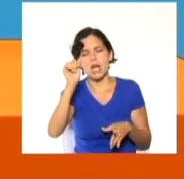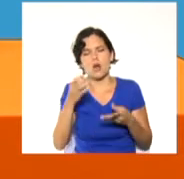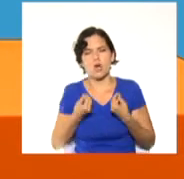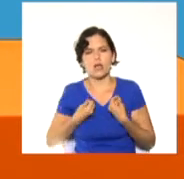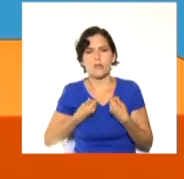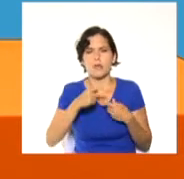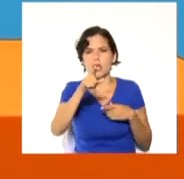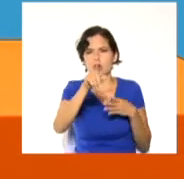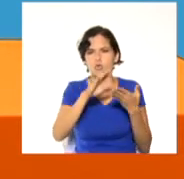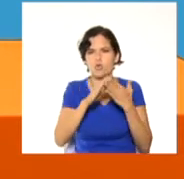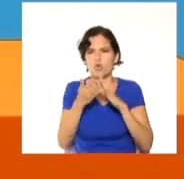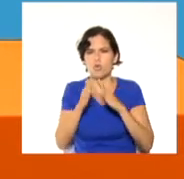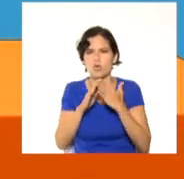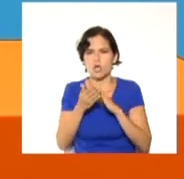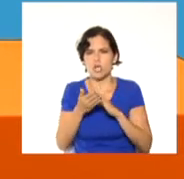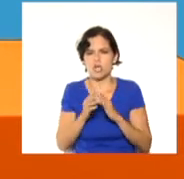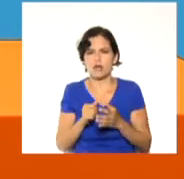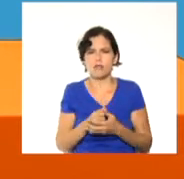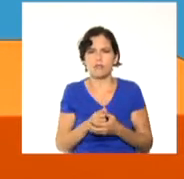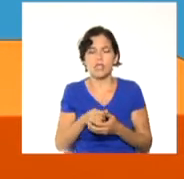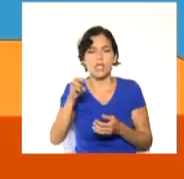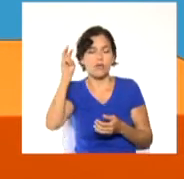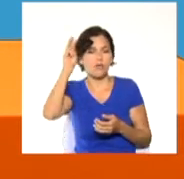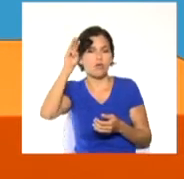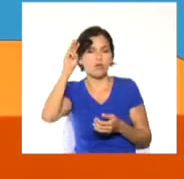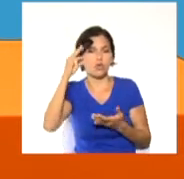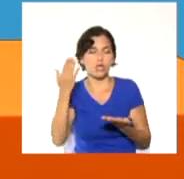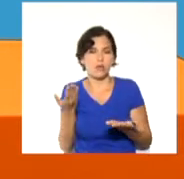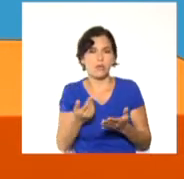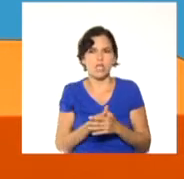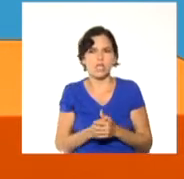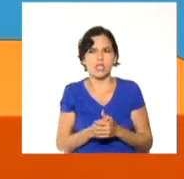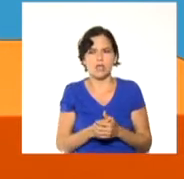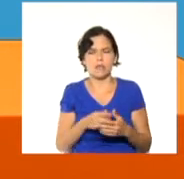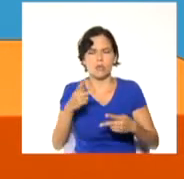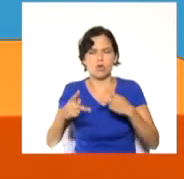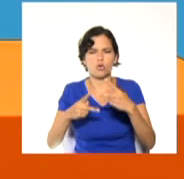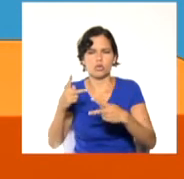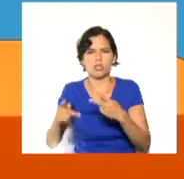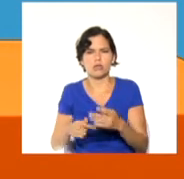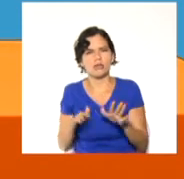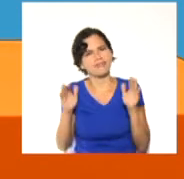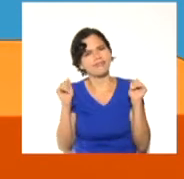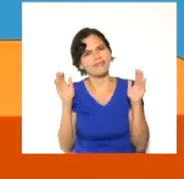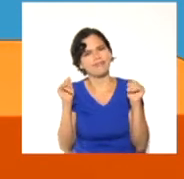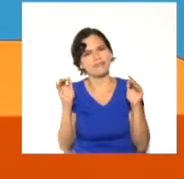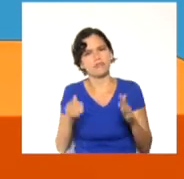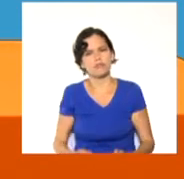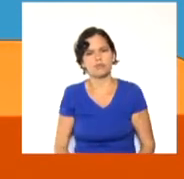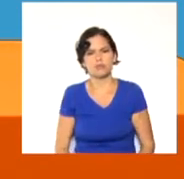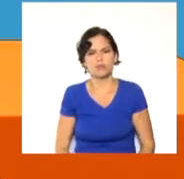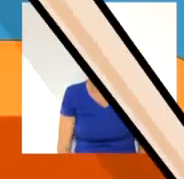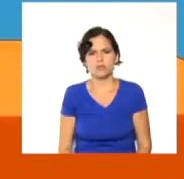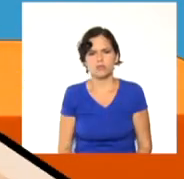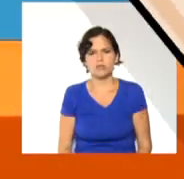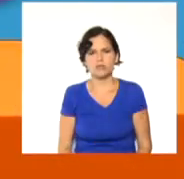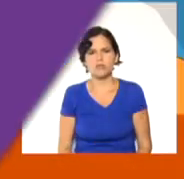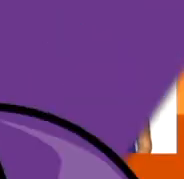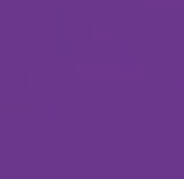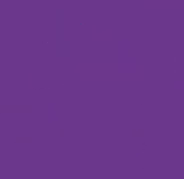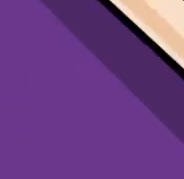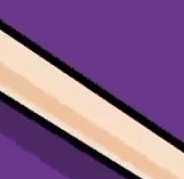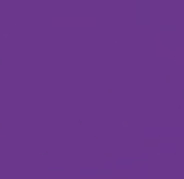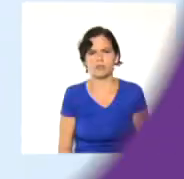en tu comunidad y futuramente productiva. Hasta la próxima semana.